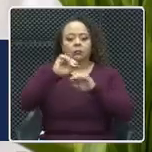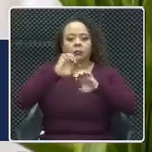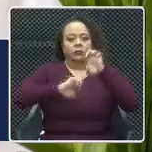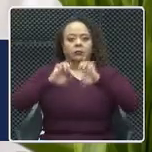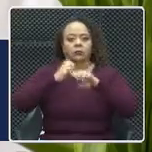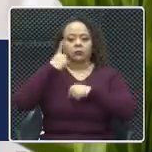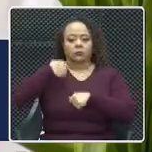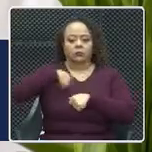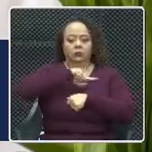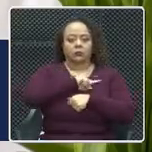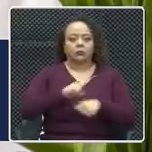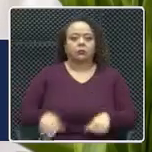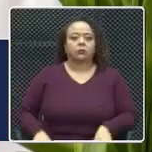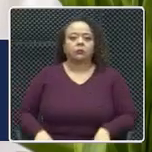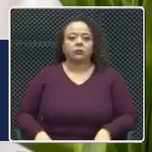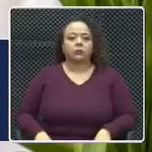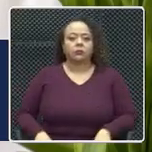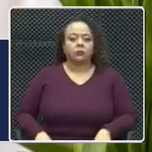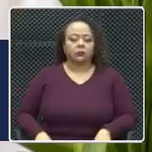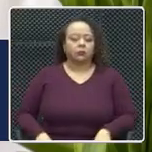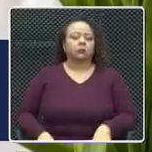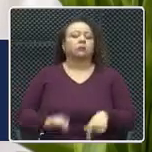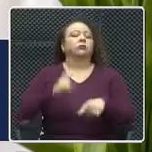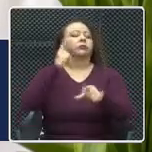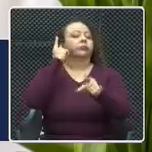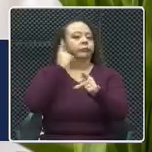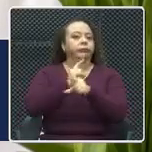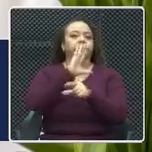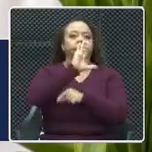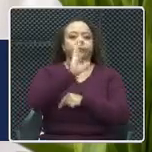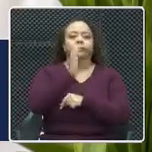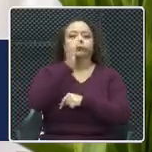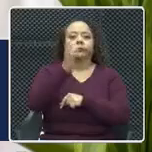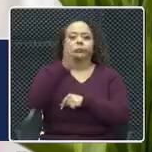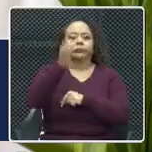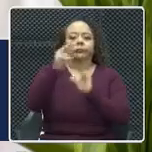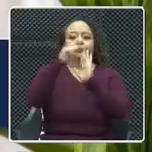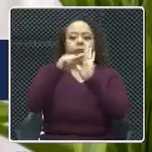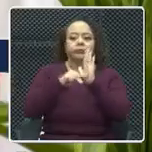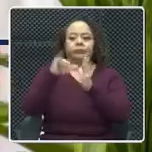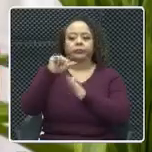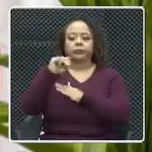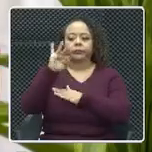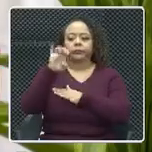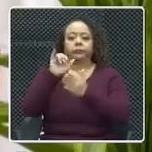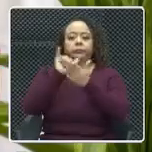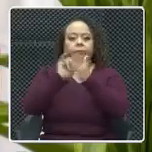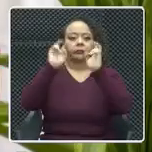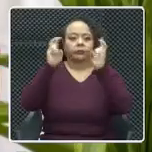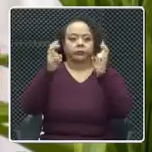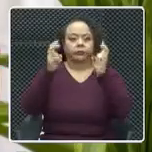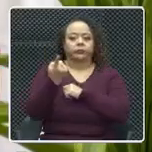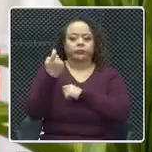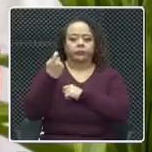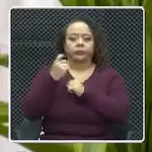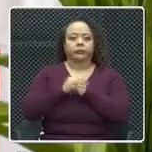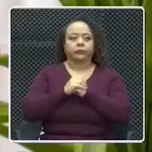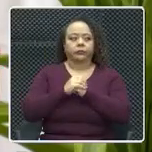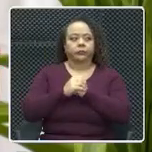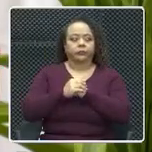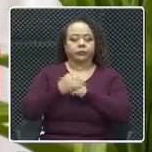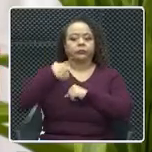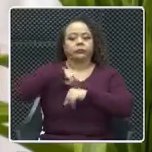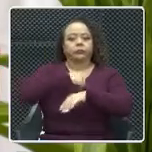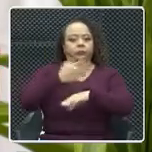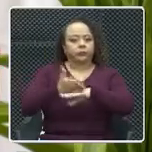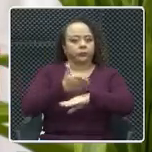evaluado por nosotros. Totalmente válida su recomendación. La norma INTE en este tema es muy reciente. Estamos en